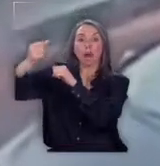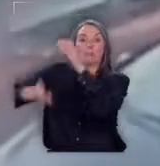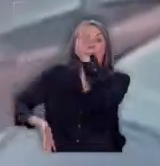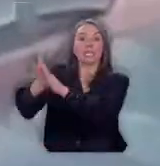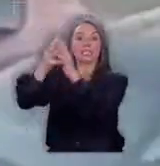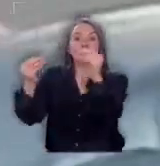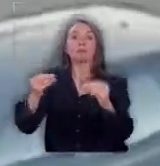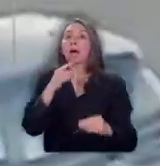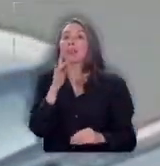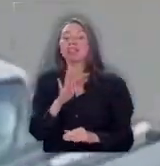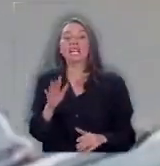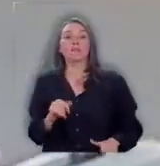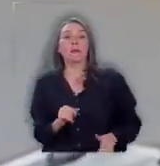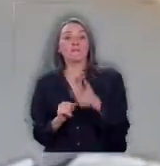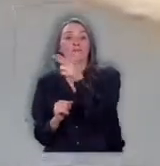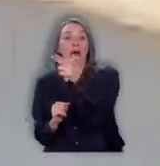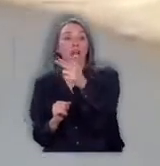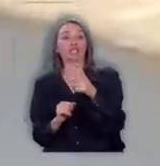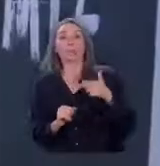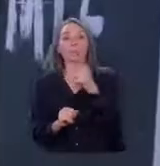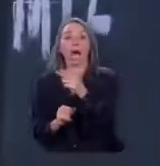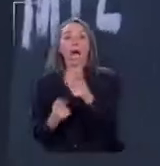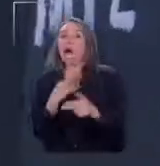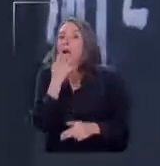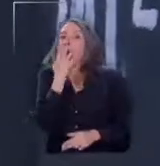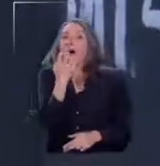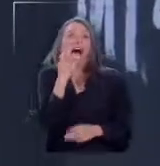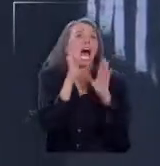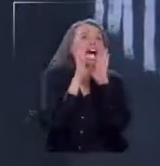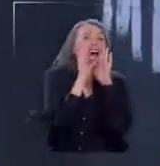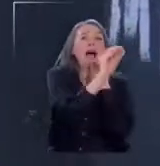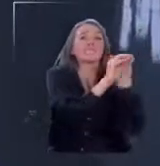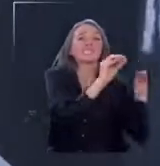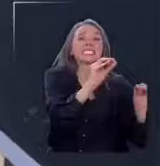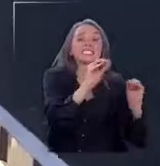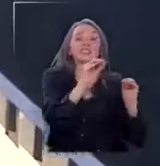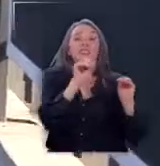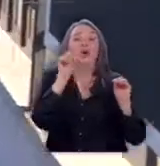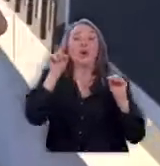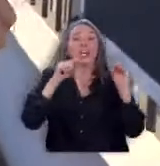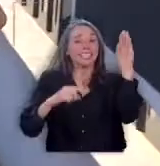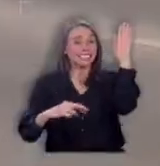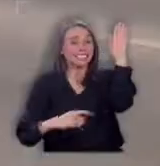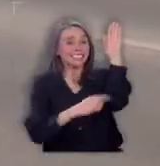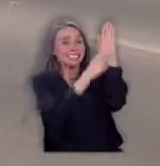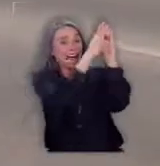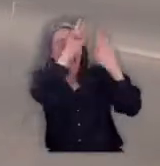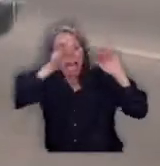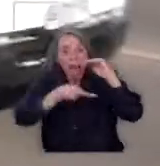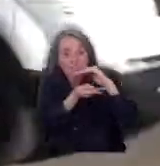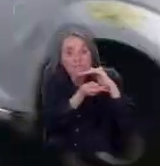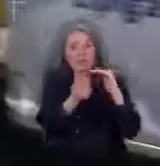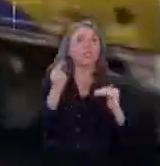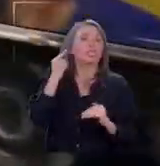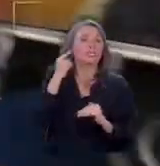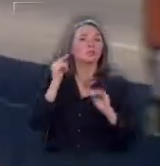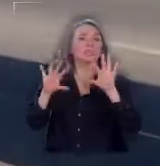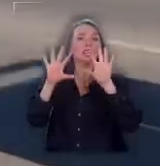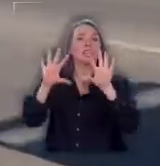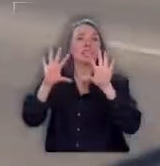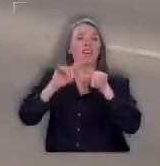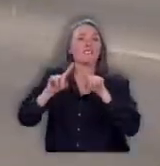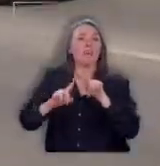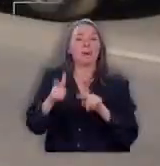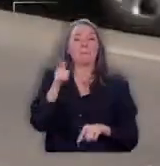terrible ver uno atrás de otro y yo pensaba que nos metiéramos debajo de la escalera que está ahí yo escuché como 10